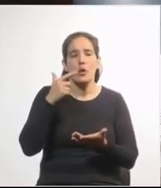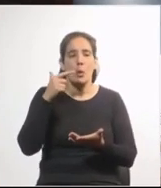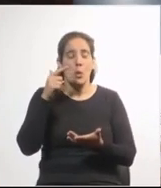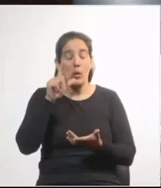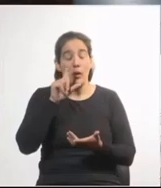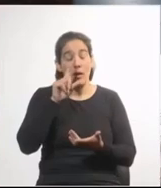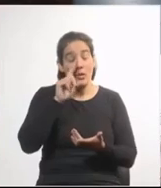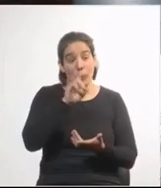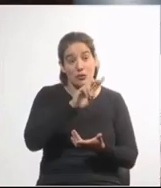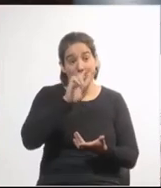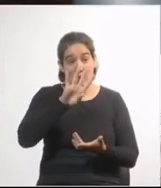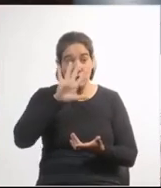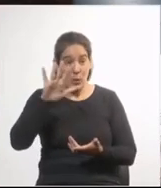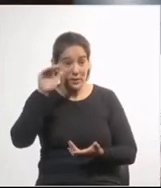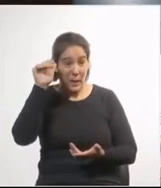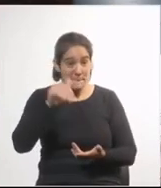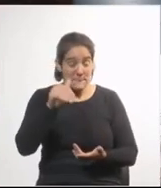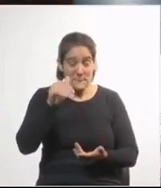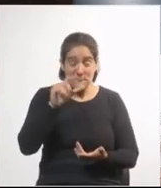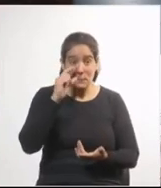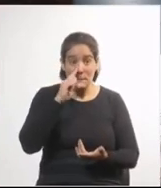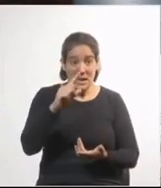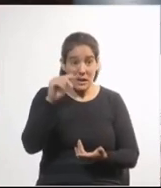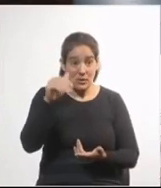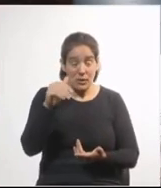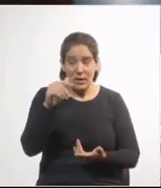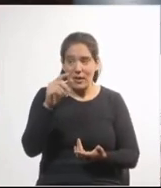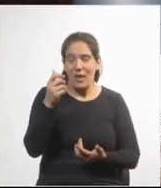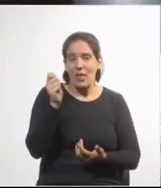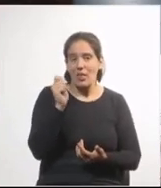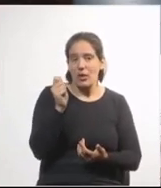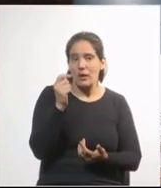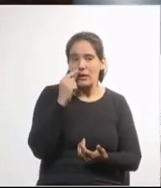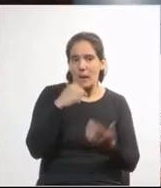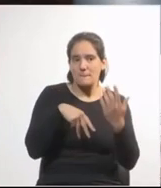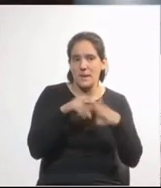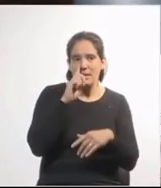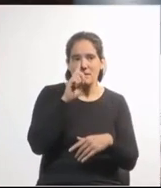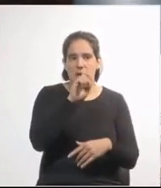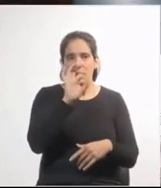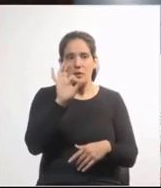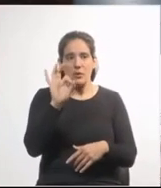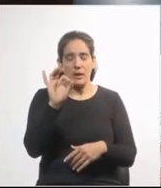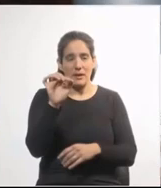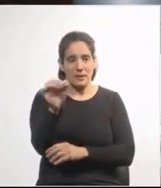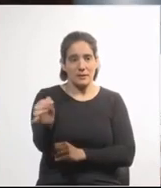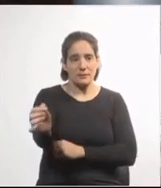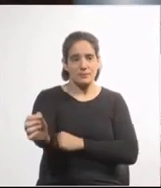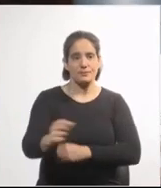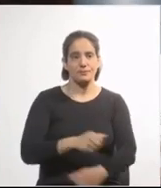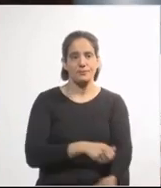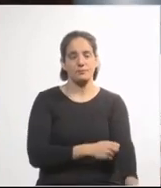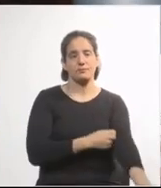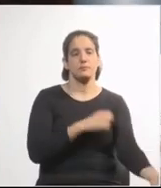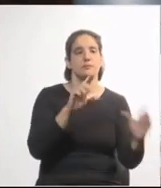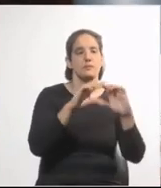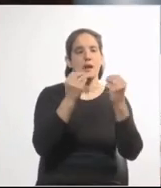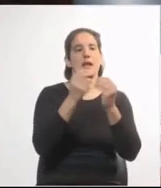$250.000. Y si se consideran las cuentas que tienen más de $100.000, estas explican